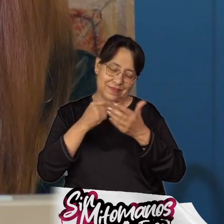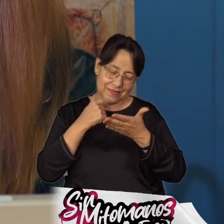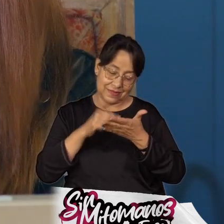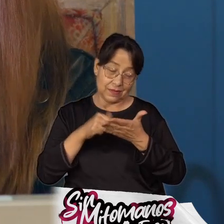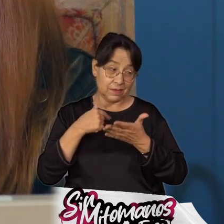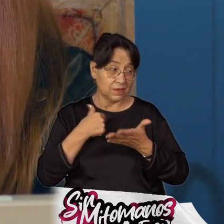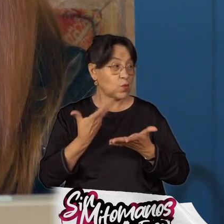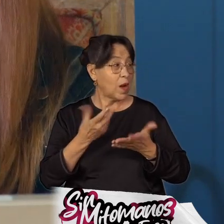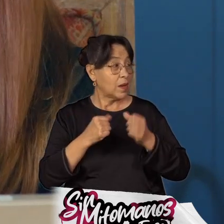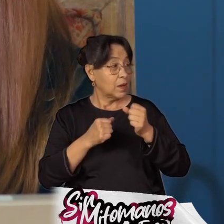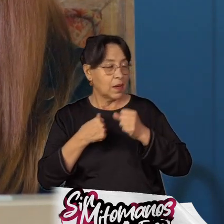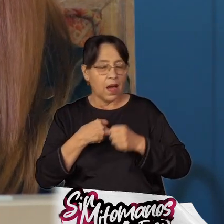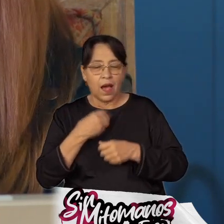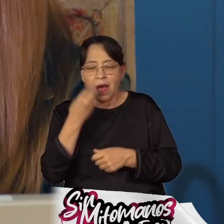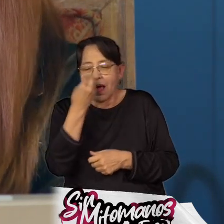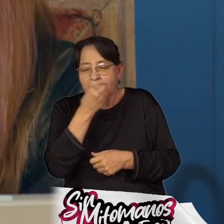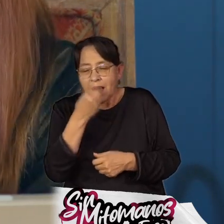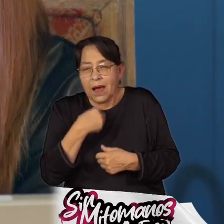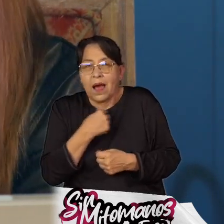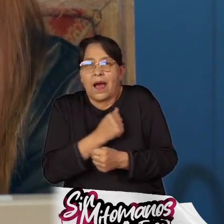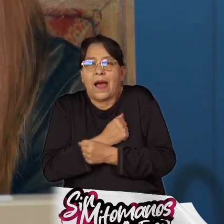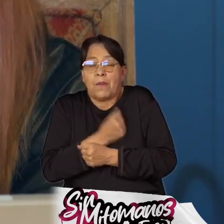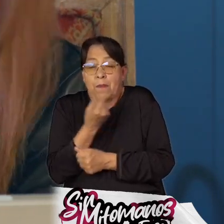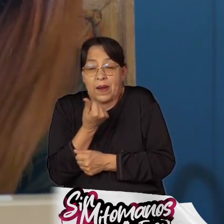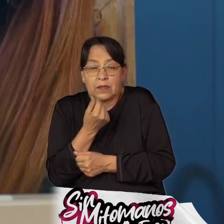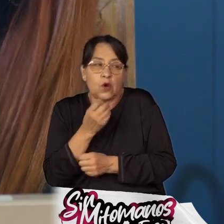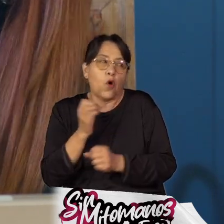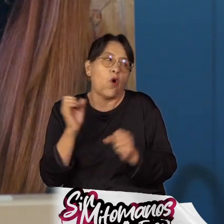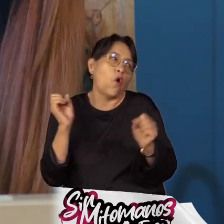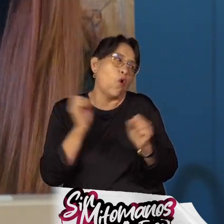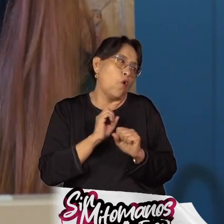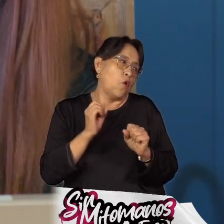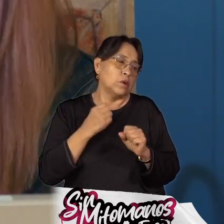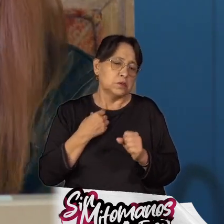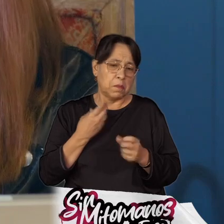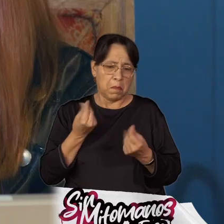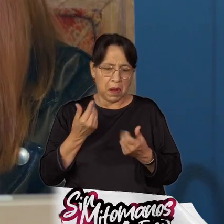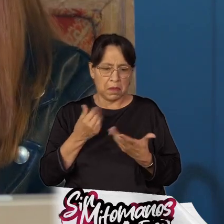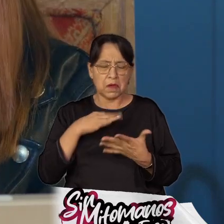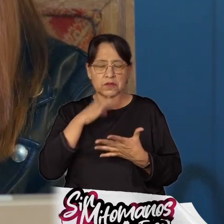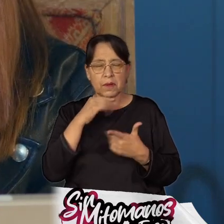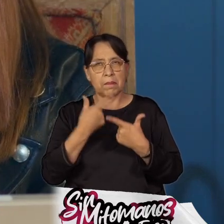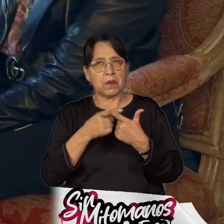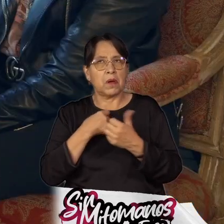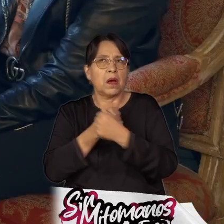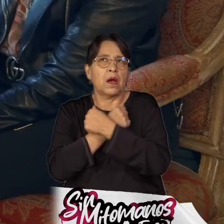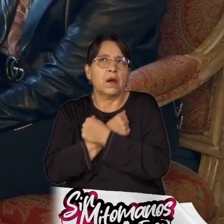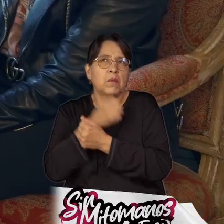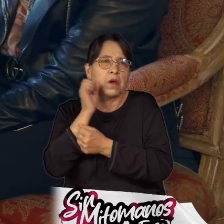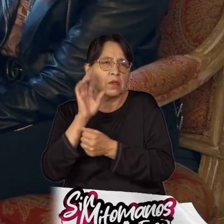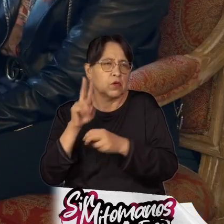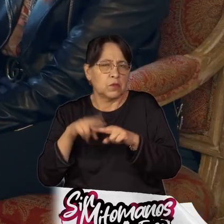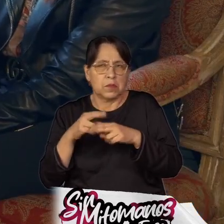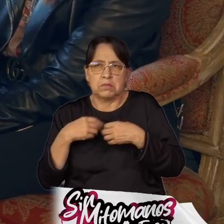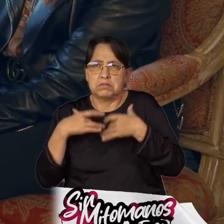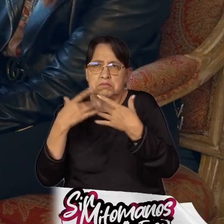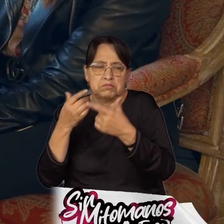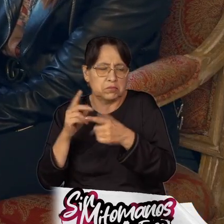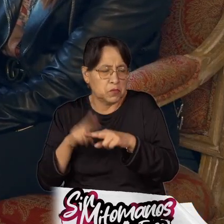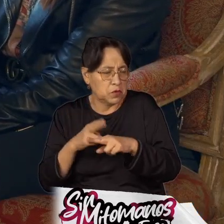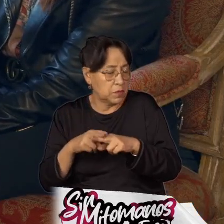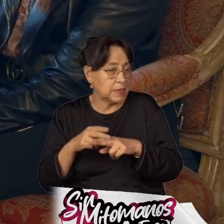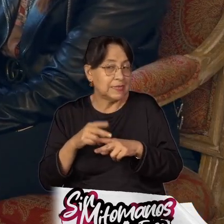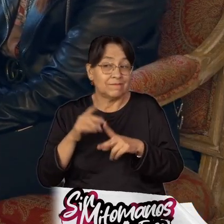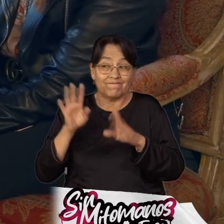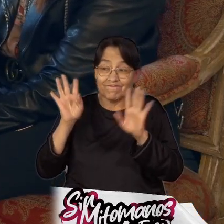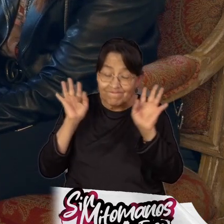esas riquezas, o teniendo nada amo al Señor y teniendo mucho sigo amando al Señor. Eso es lo que me gusta, porque fíjate que precisamente